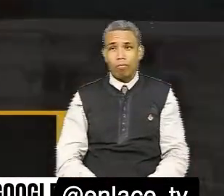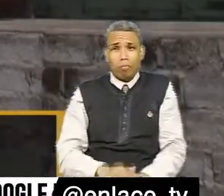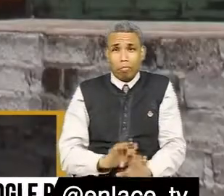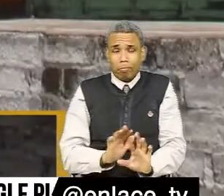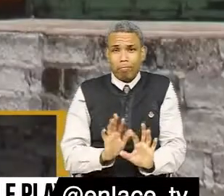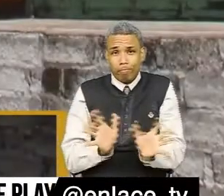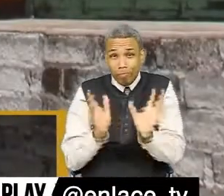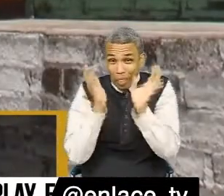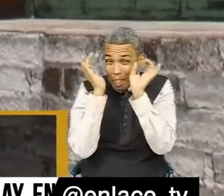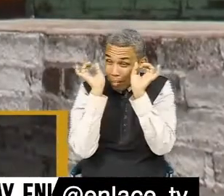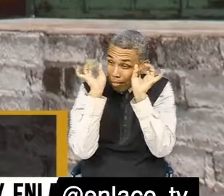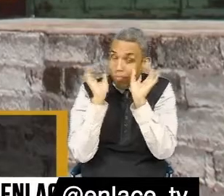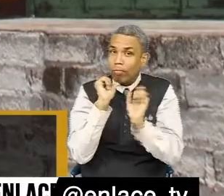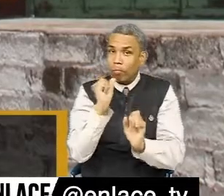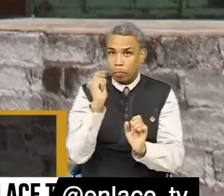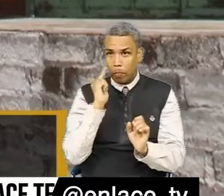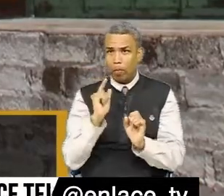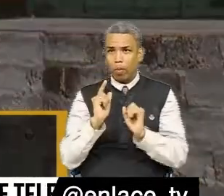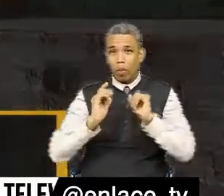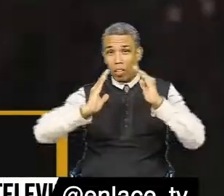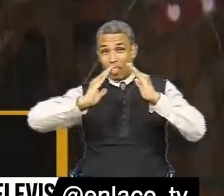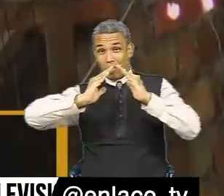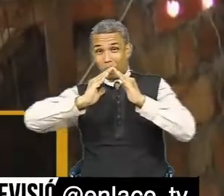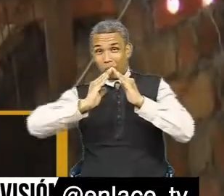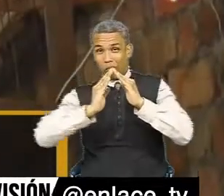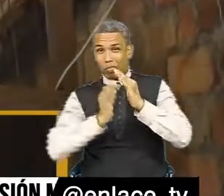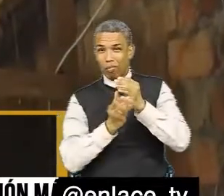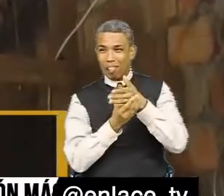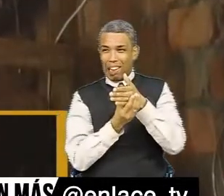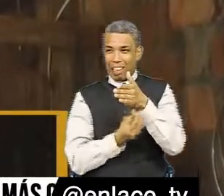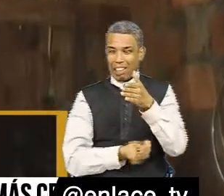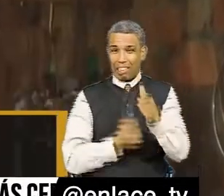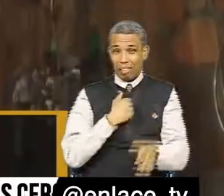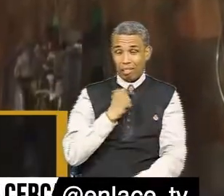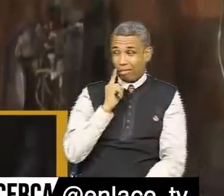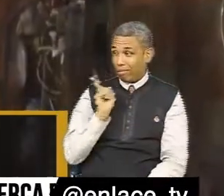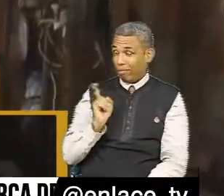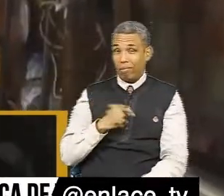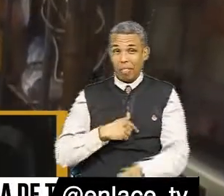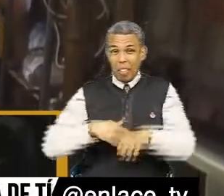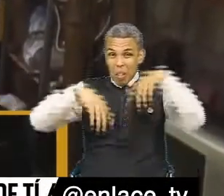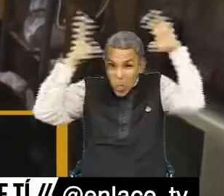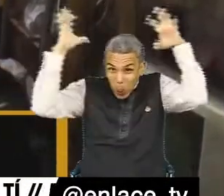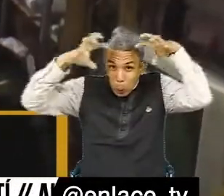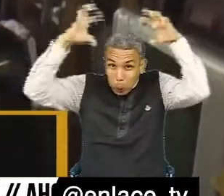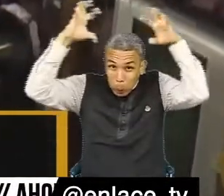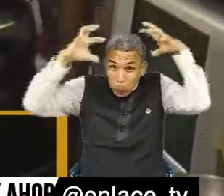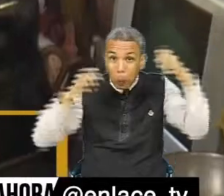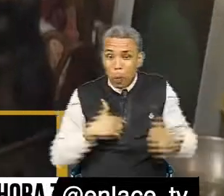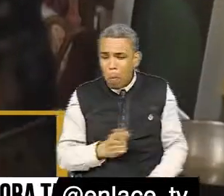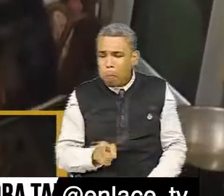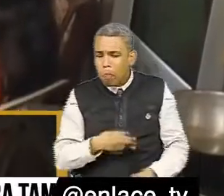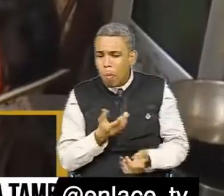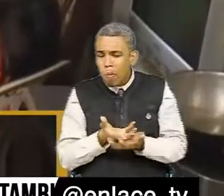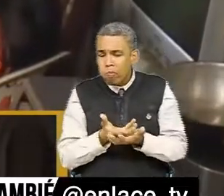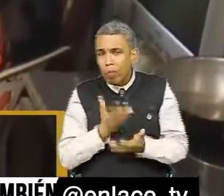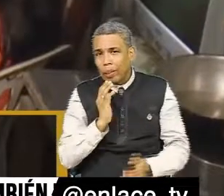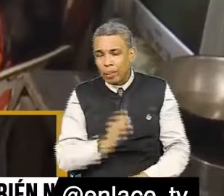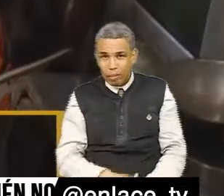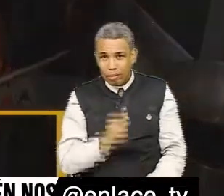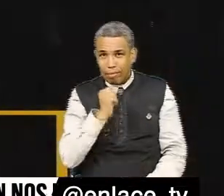como si fuera poco su casa luce así cada vez que llueve se mojan más adentro que afuera las paredes son de sus vecinos